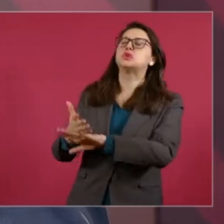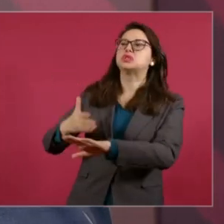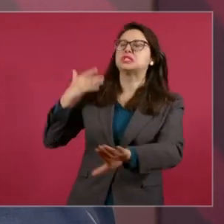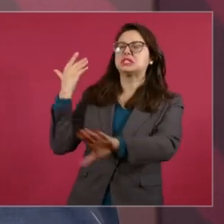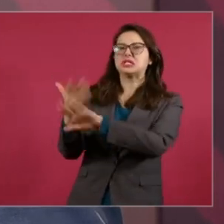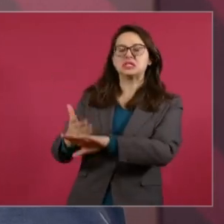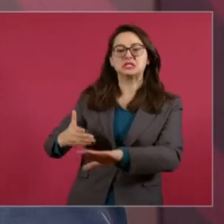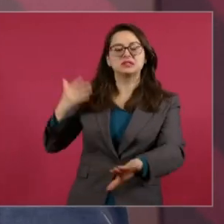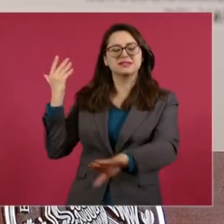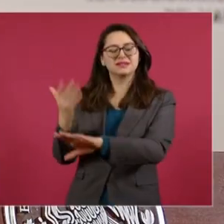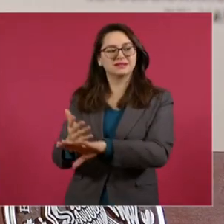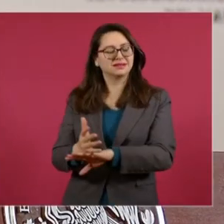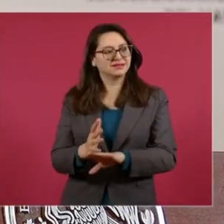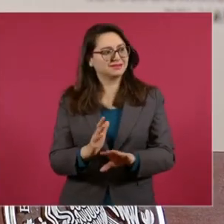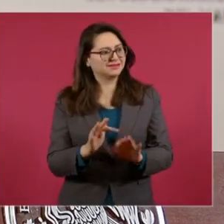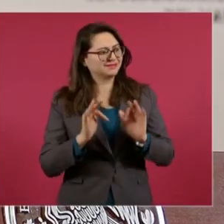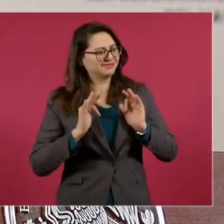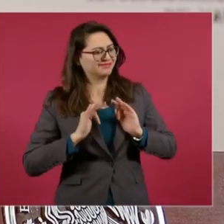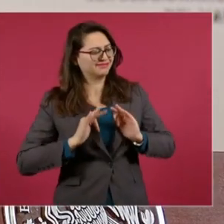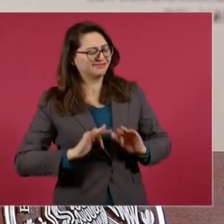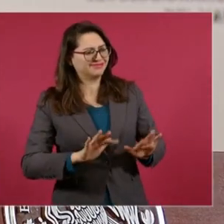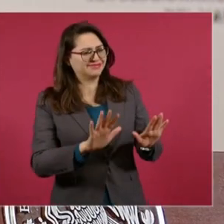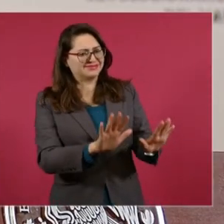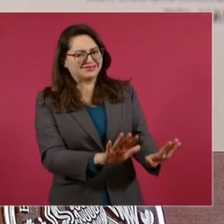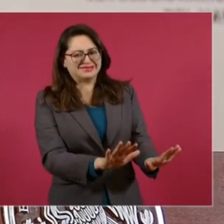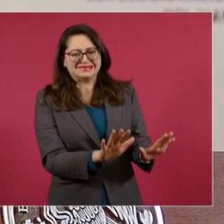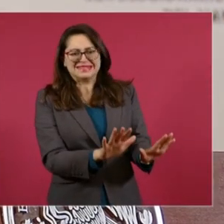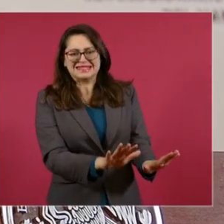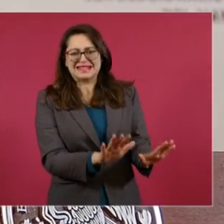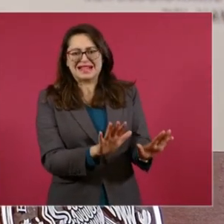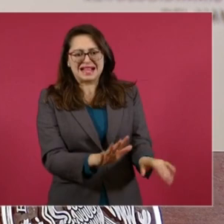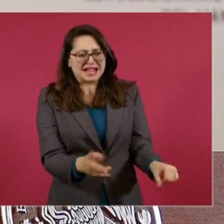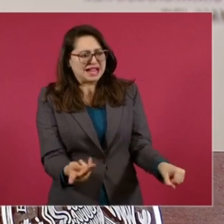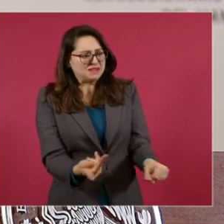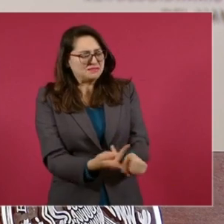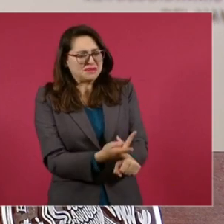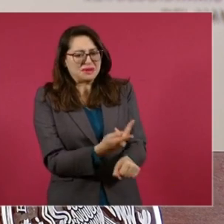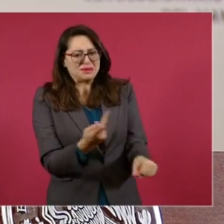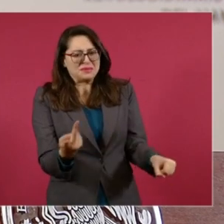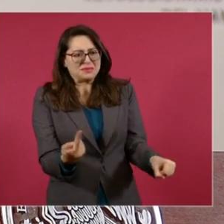descompuestos. No sé qué les está pasando.